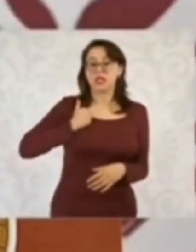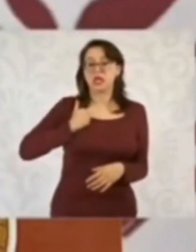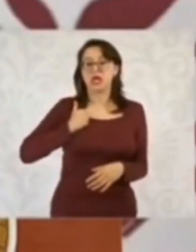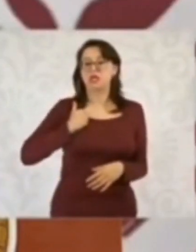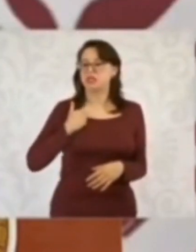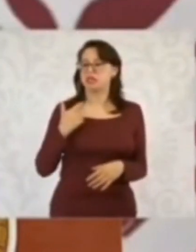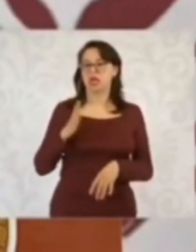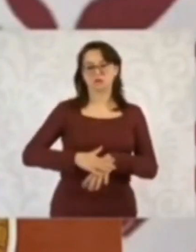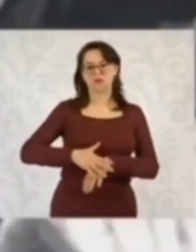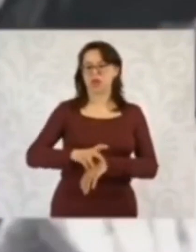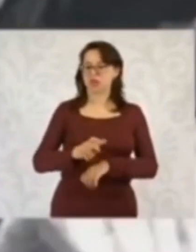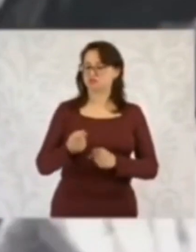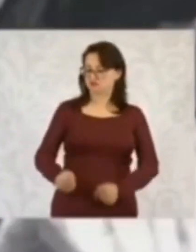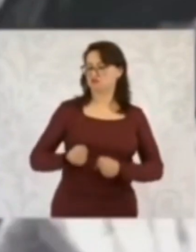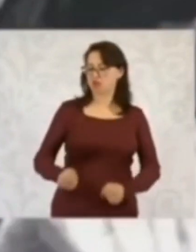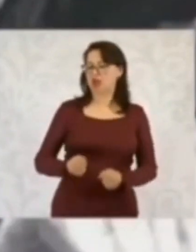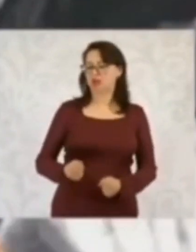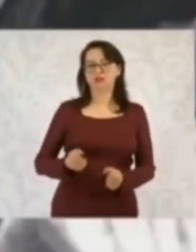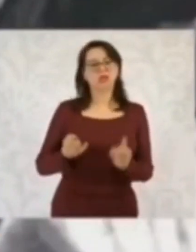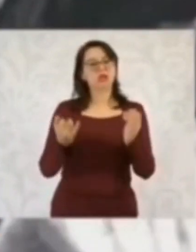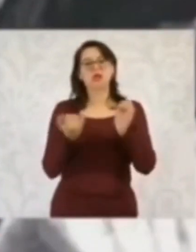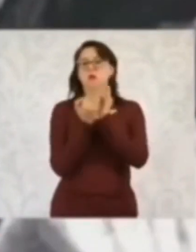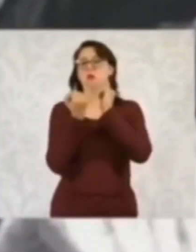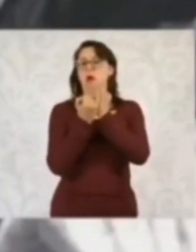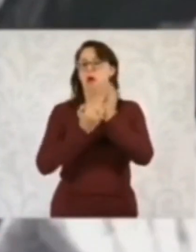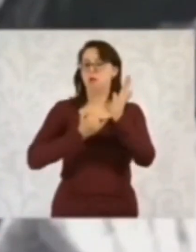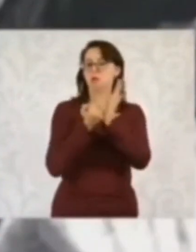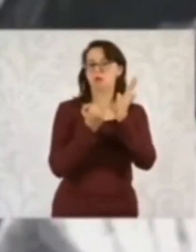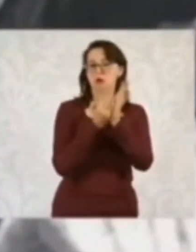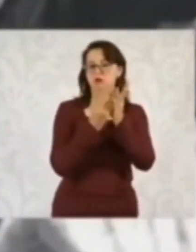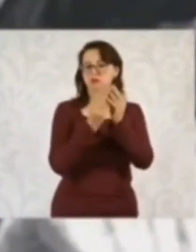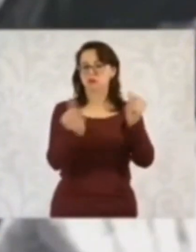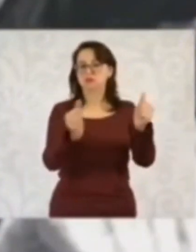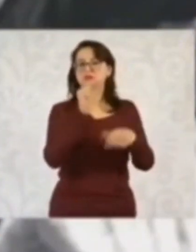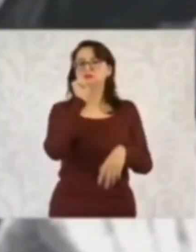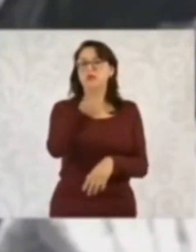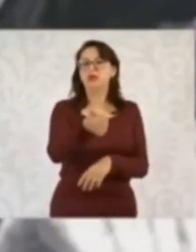pero Canadá no hizo nada.